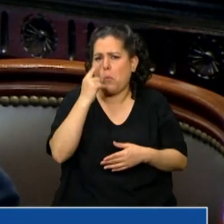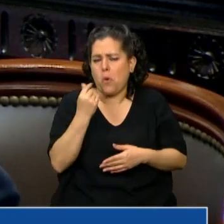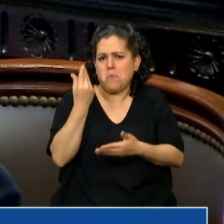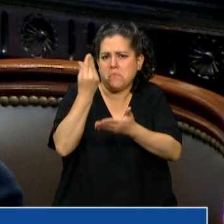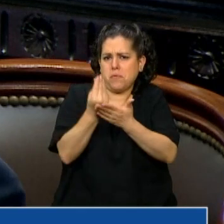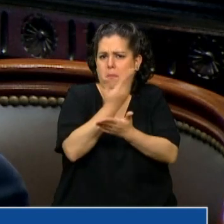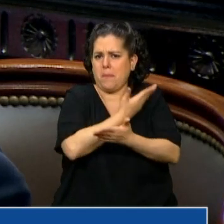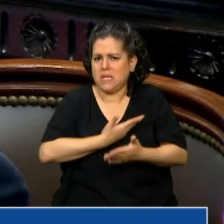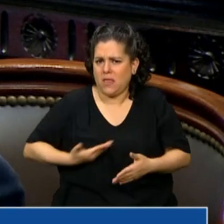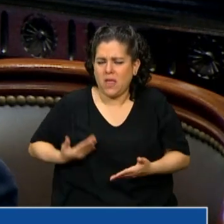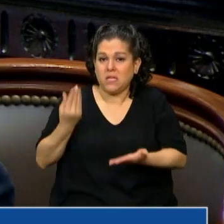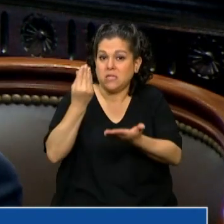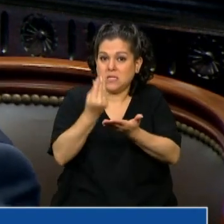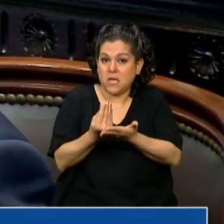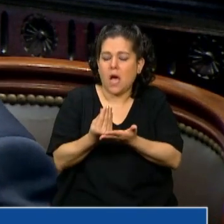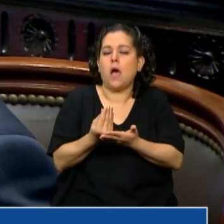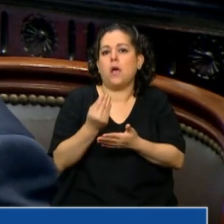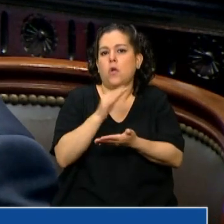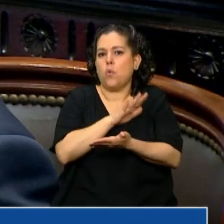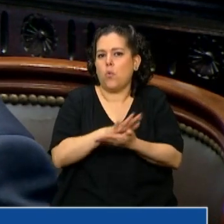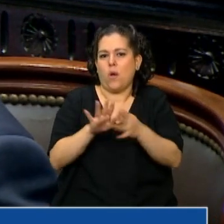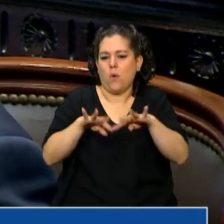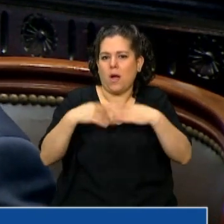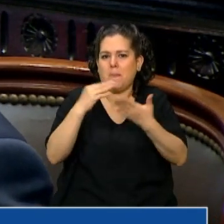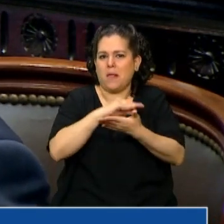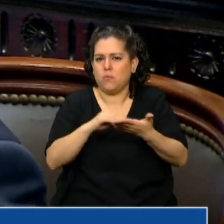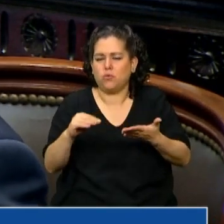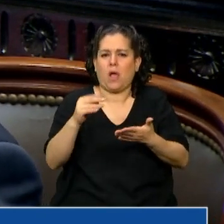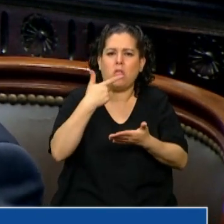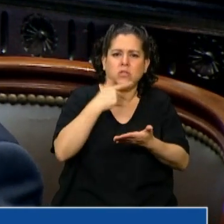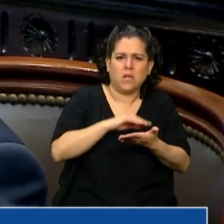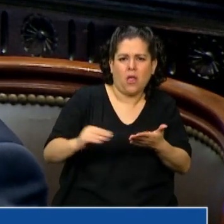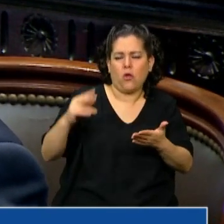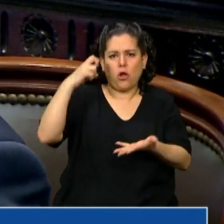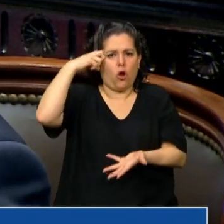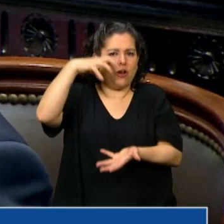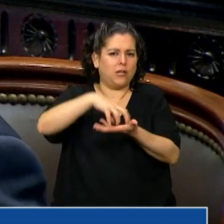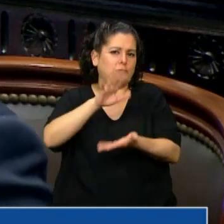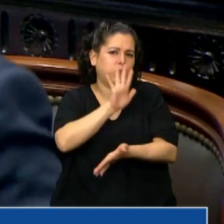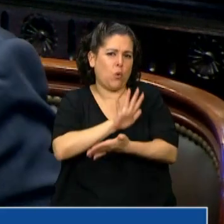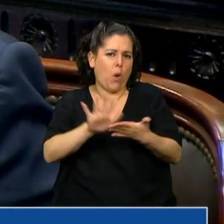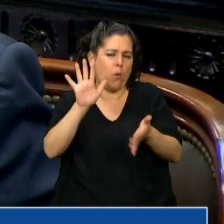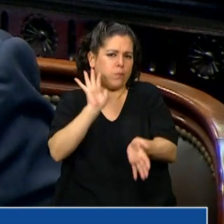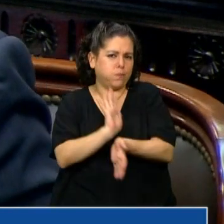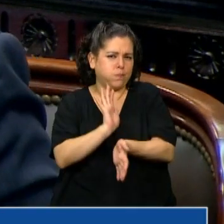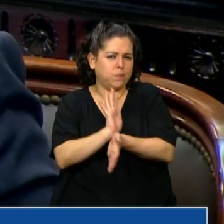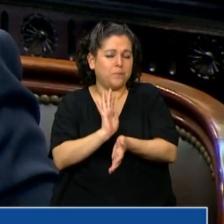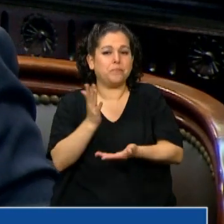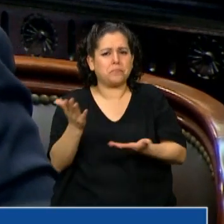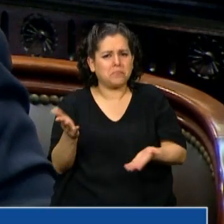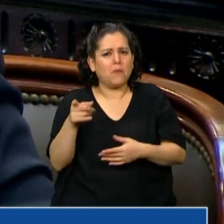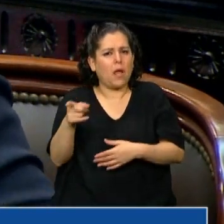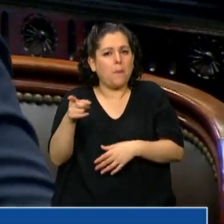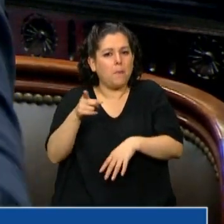Nación y a un nuevo Congreso, esas autoridades políticas tienen la legitimidad